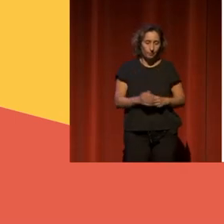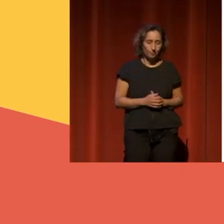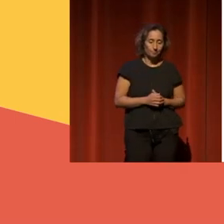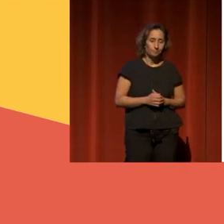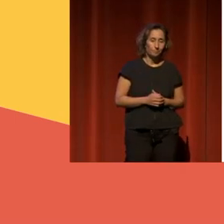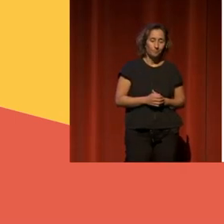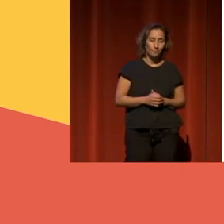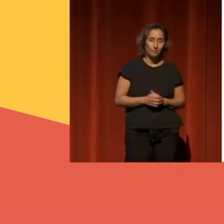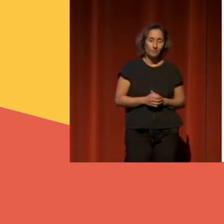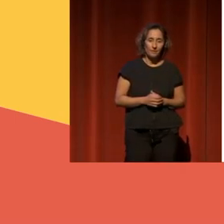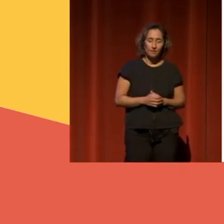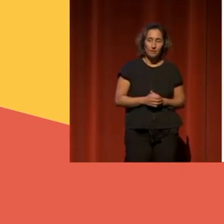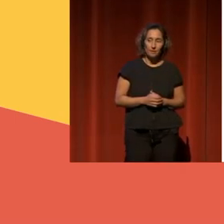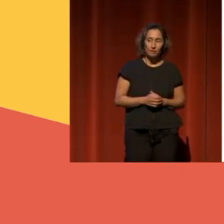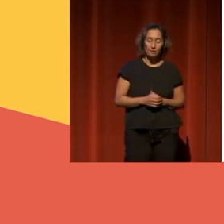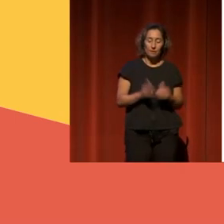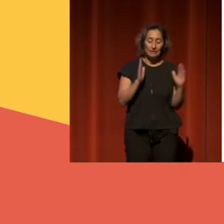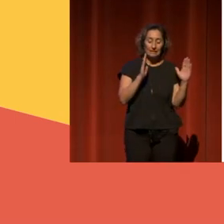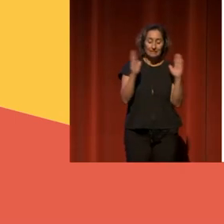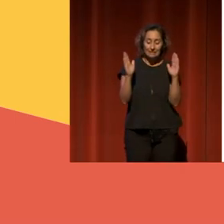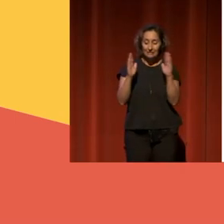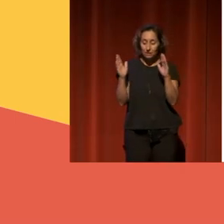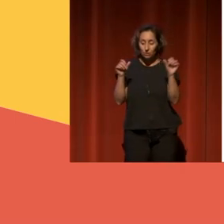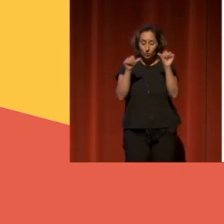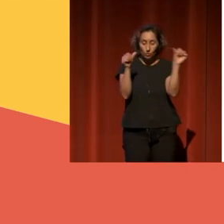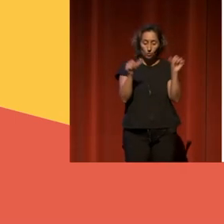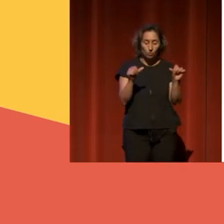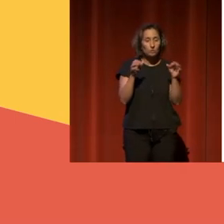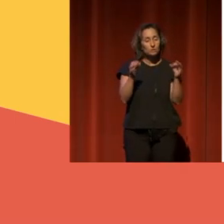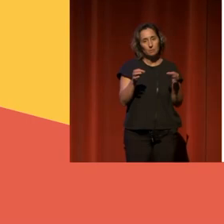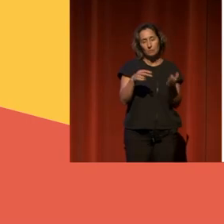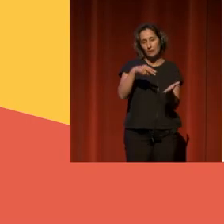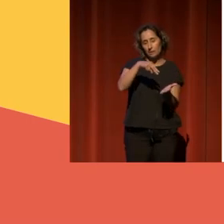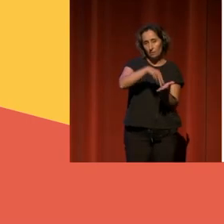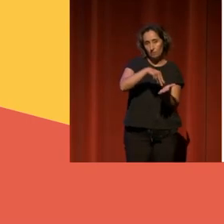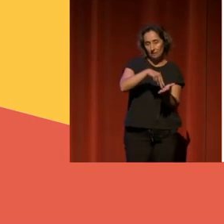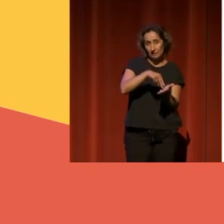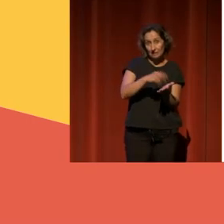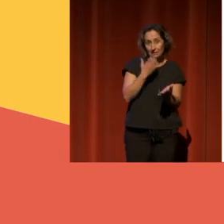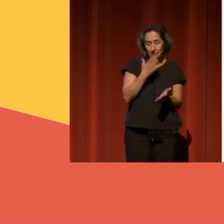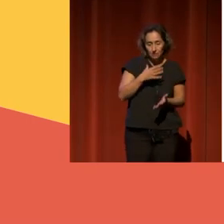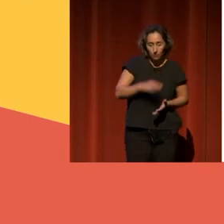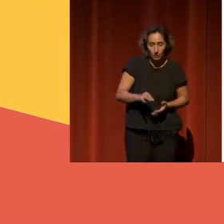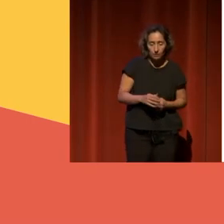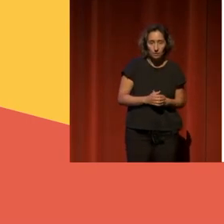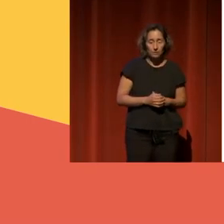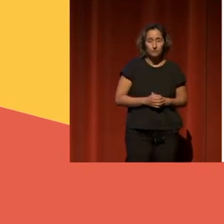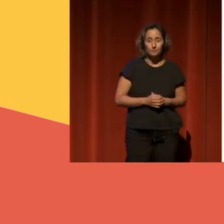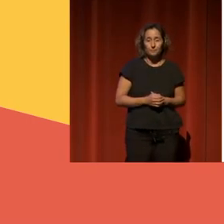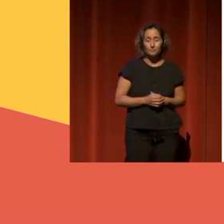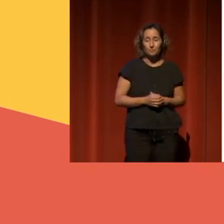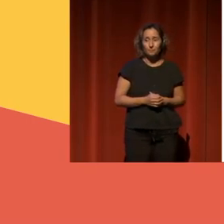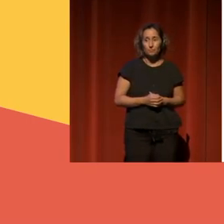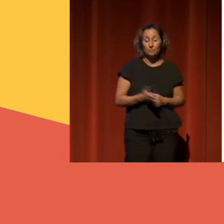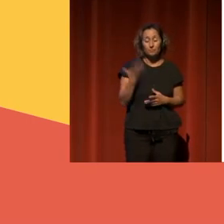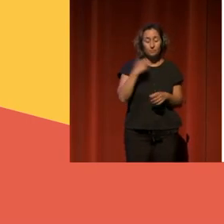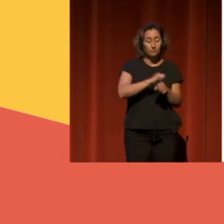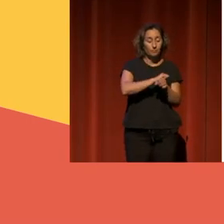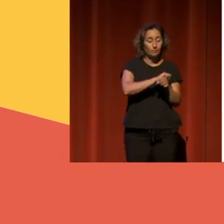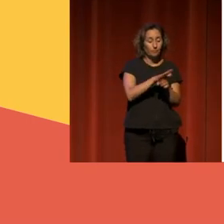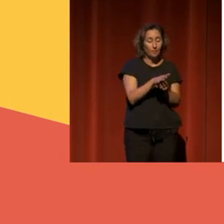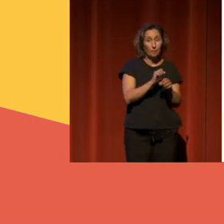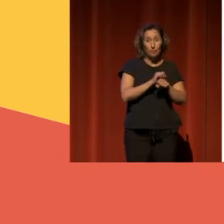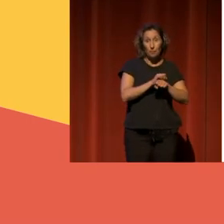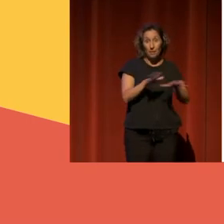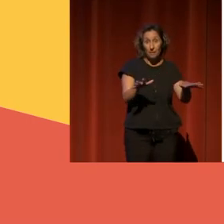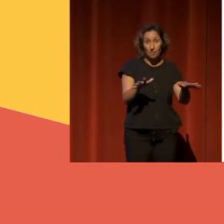En cuanto a la modalidad de las sesiones, pues siempre va a ser presencial, siempre que sea posible. Y bueno, se destaca que durante la pandemia